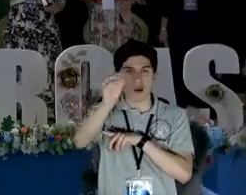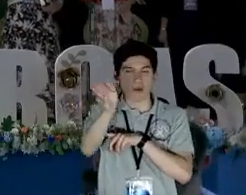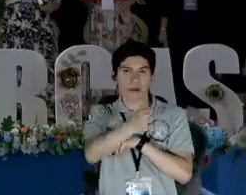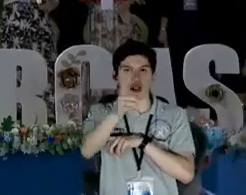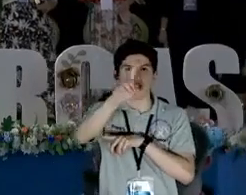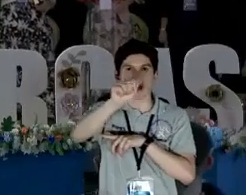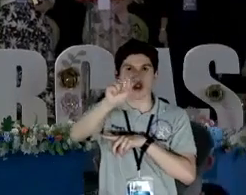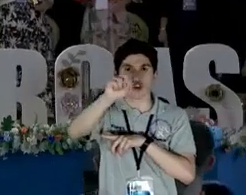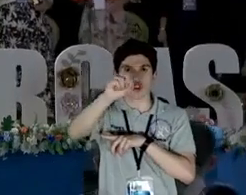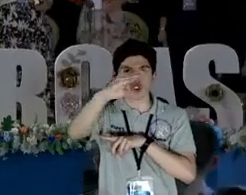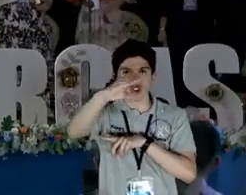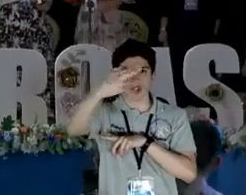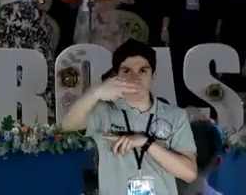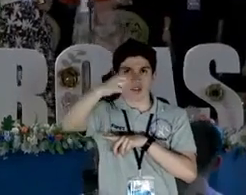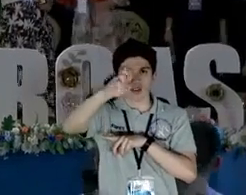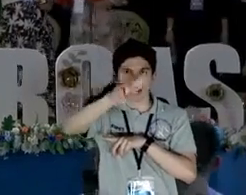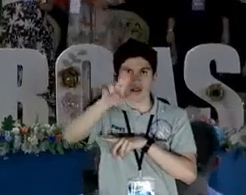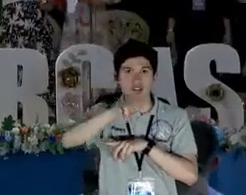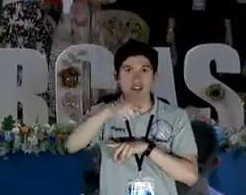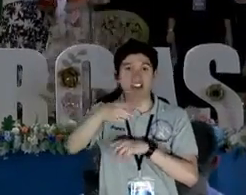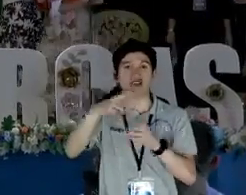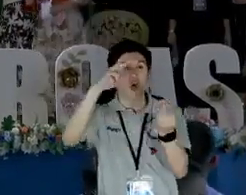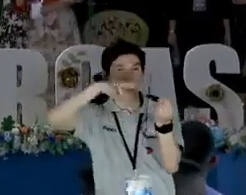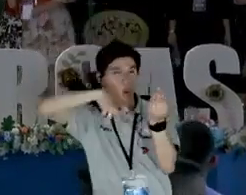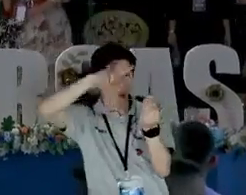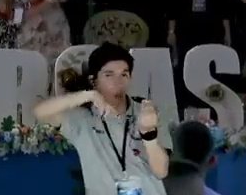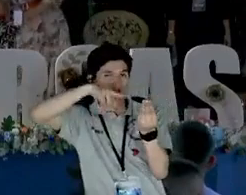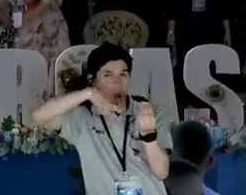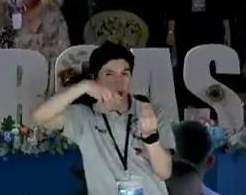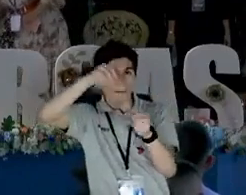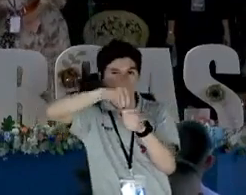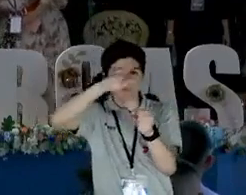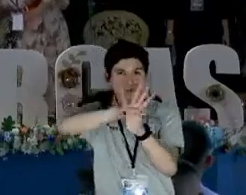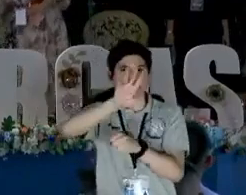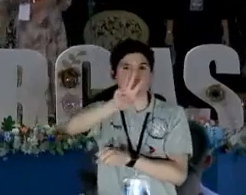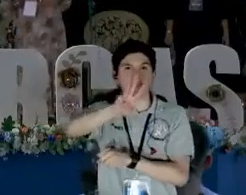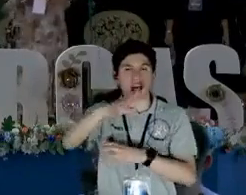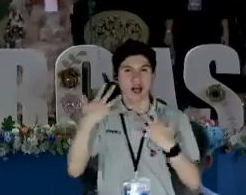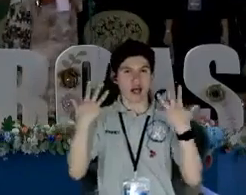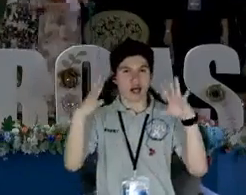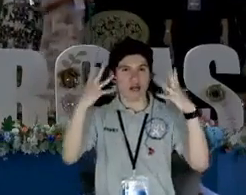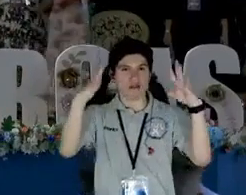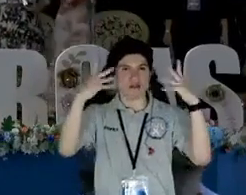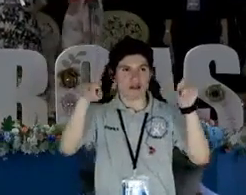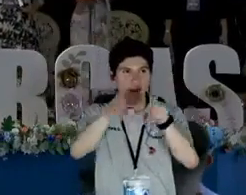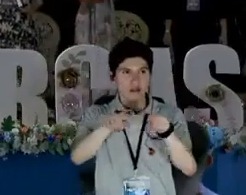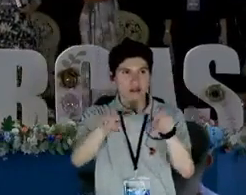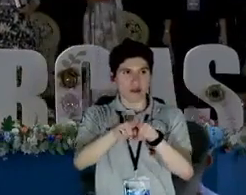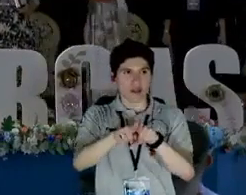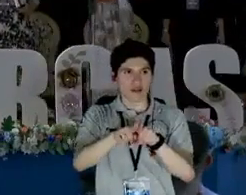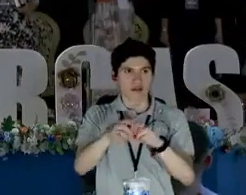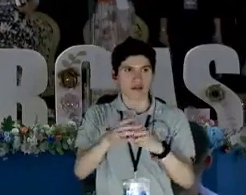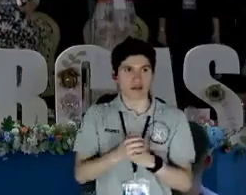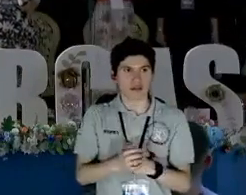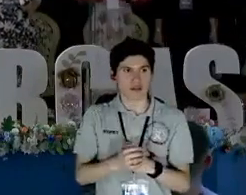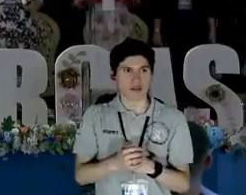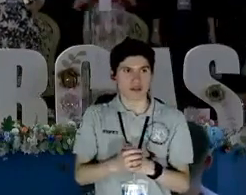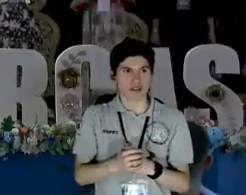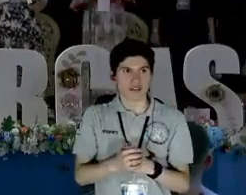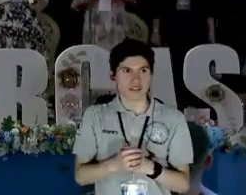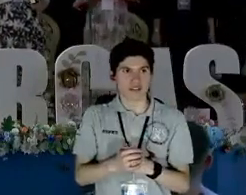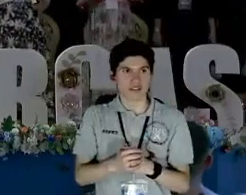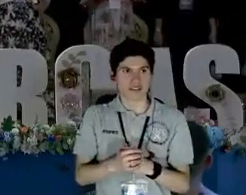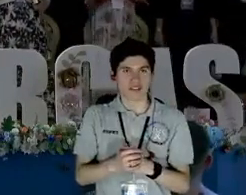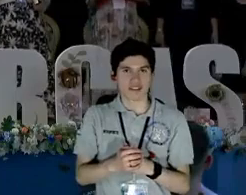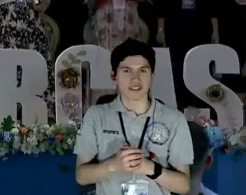supervisor en el distrito número 3. Hermano Armando, déjeme felicitarlo. Déjeme hacerlo público, si usted me lo permite,